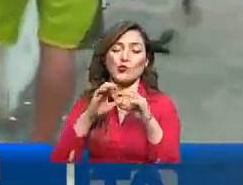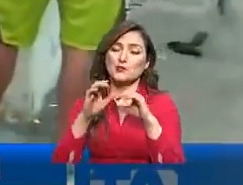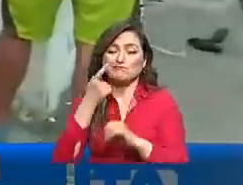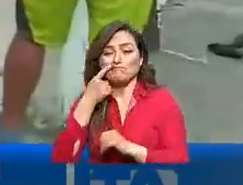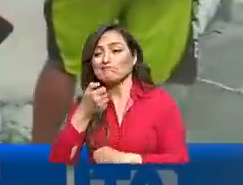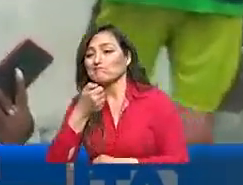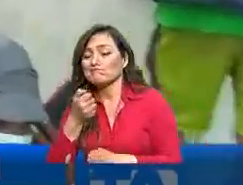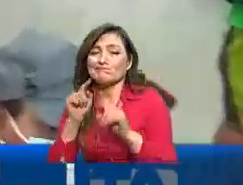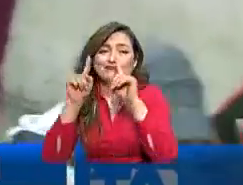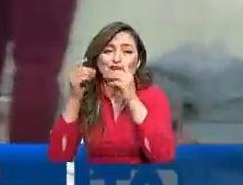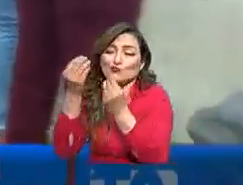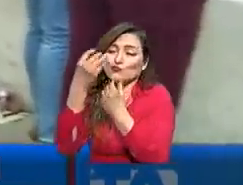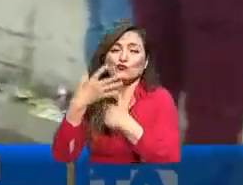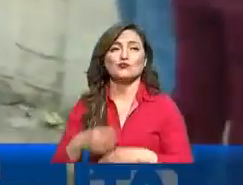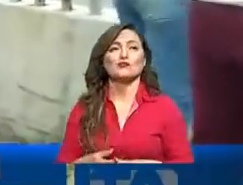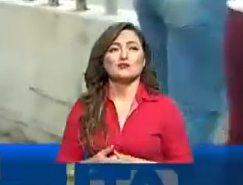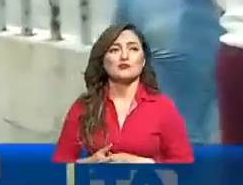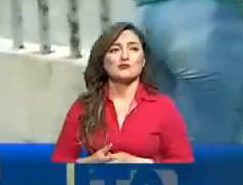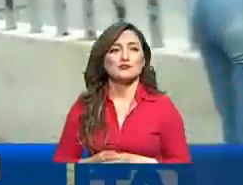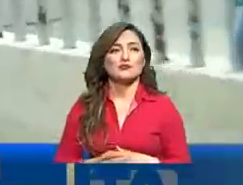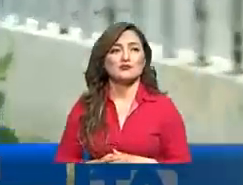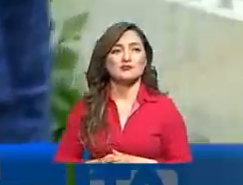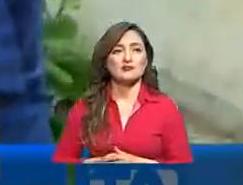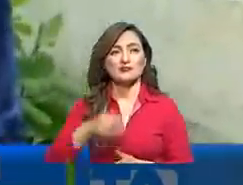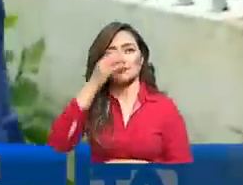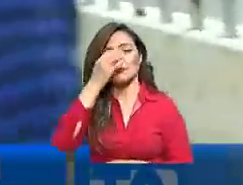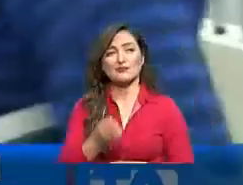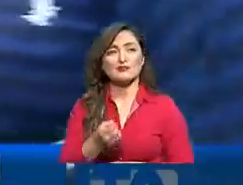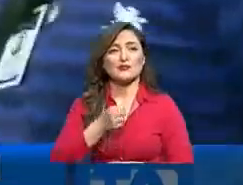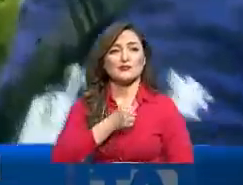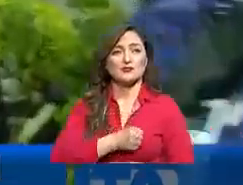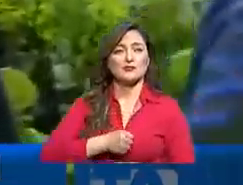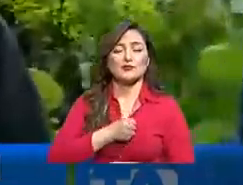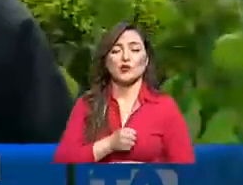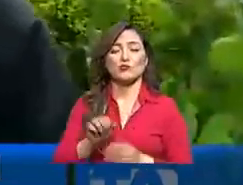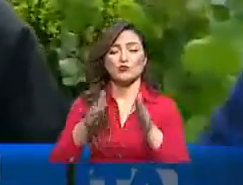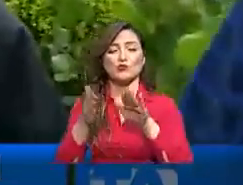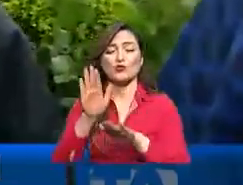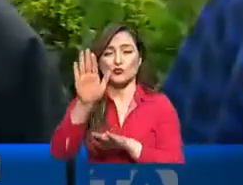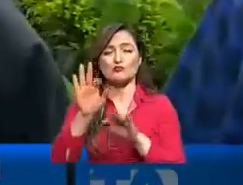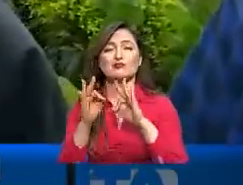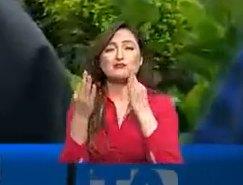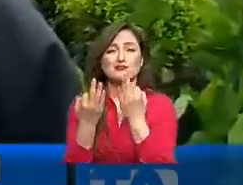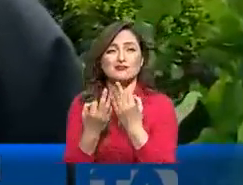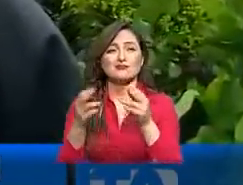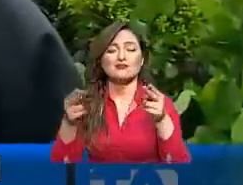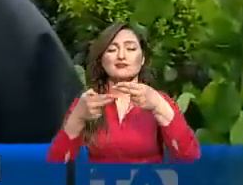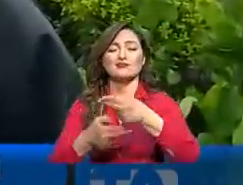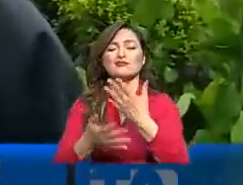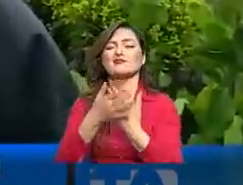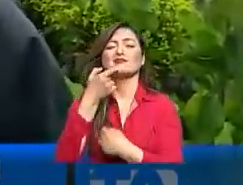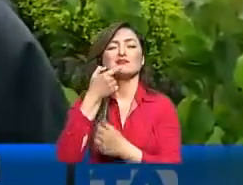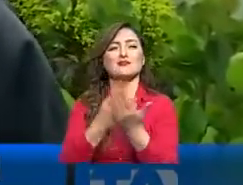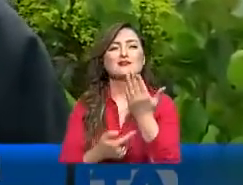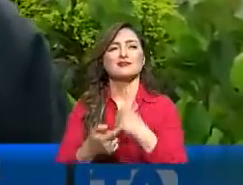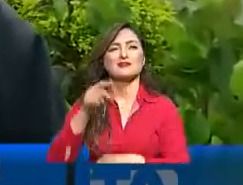familiares, alguna información que nos quieran mencionar. Mi señor, ¿cómo está? Muy buenos días. Sintiendo mucho la muerte de su ser querido. ¿En qué pabellón estaba? ¿Qué le dicen hasta el